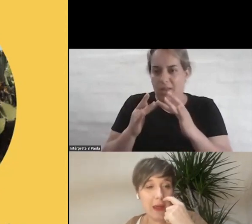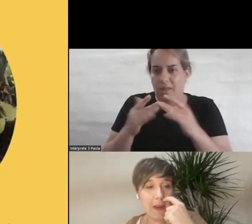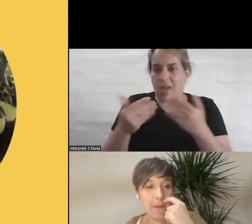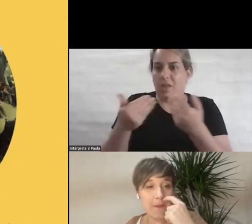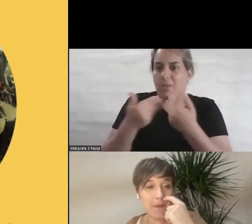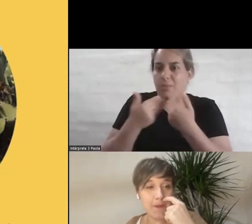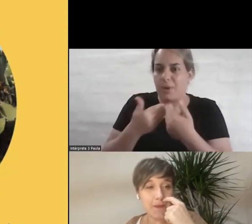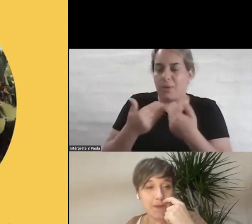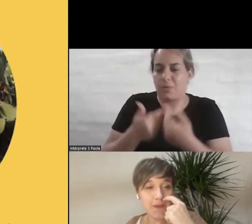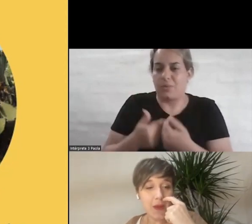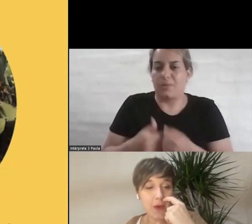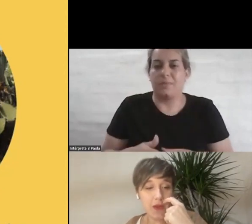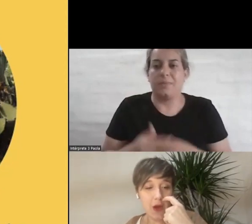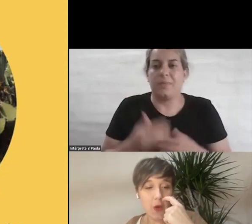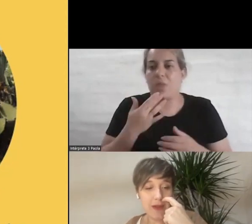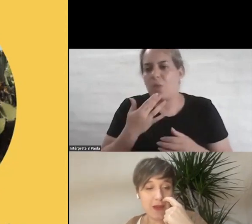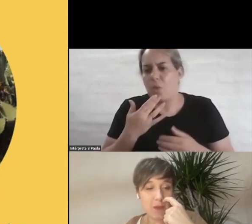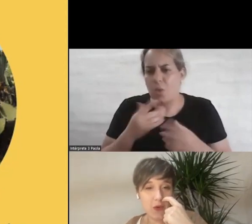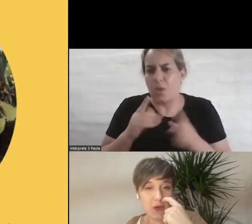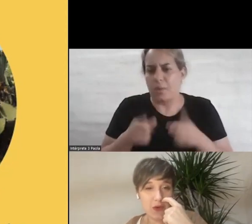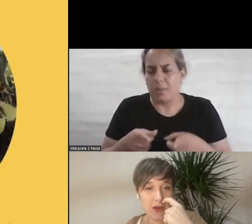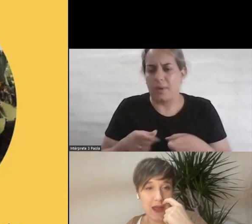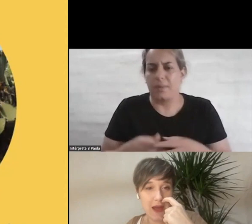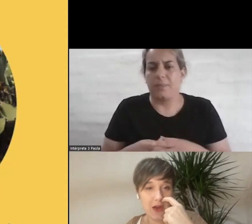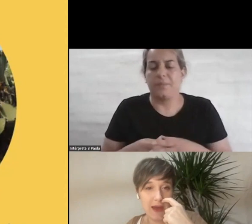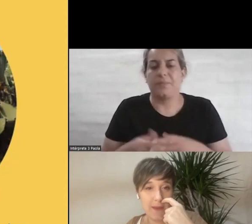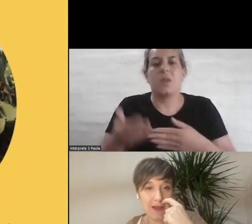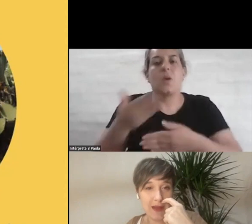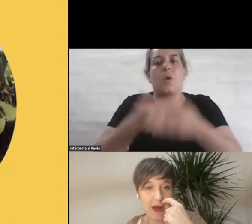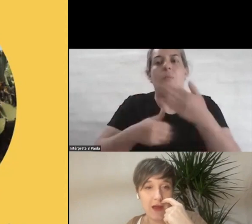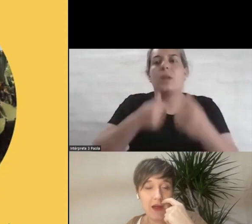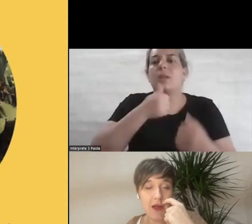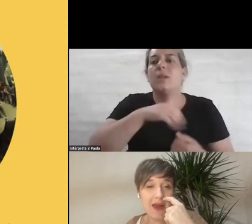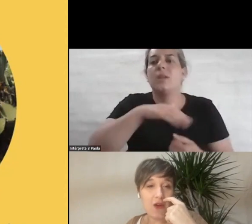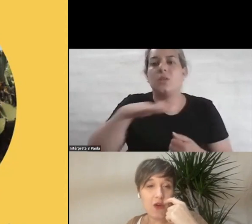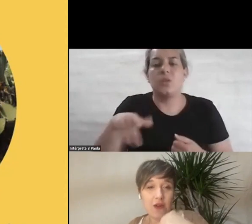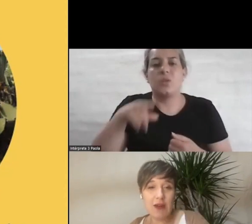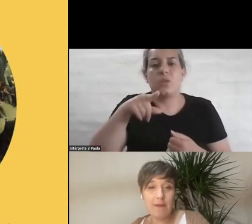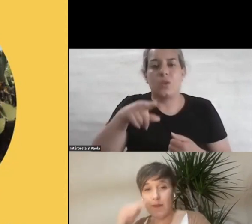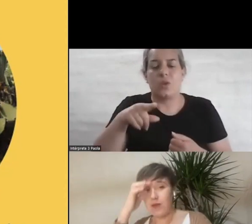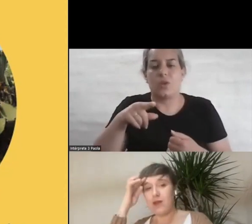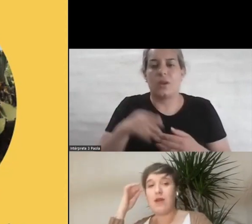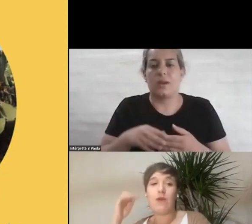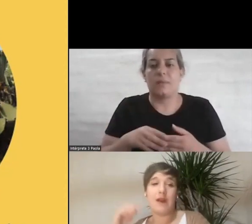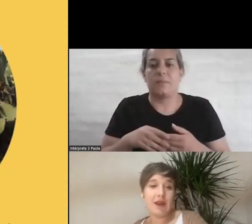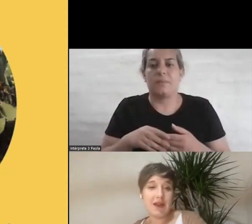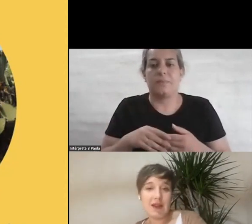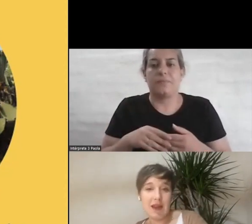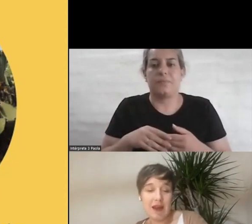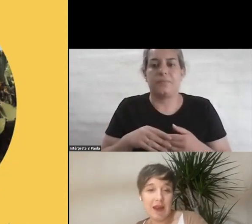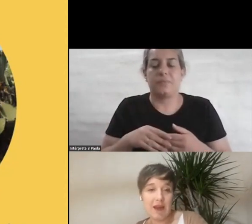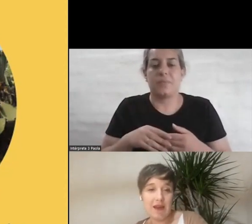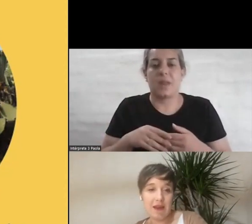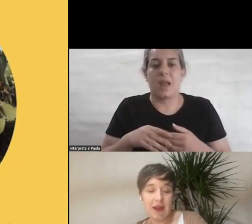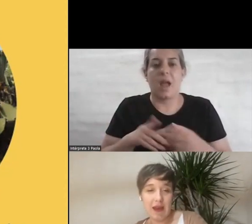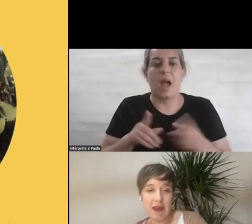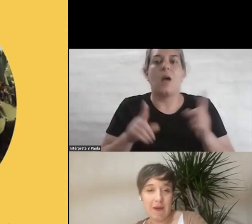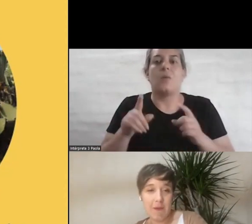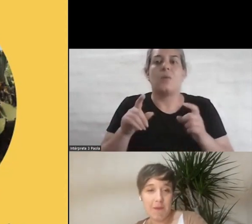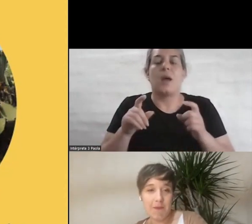oportunidad bueno, de compartir un poco su historia y aquí os la voy a plantear. He recogido también, pues eso, algunas frases